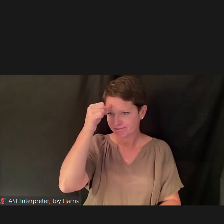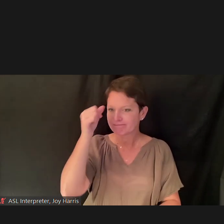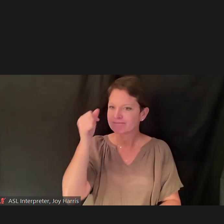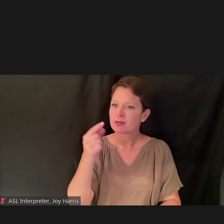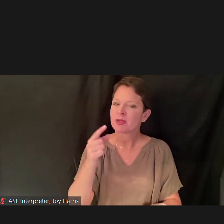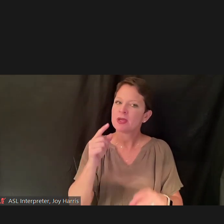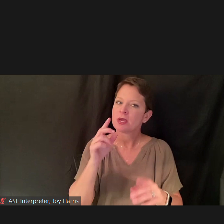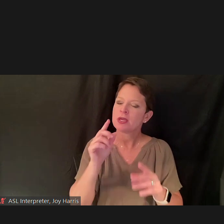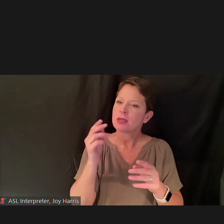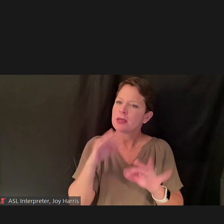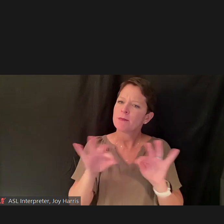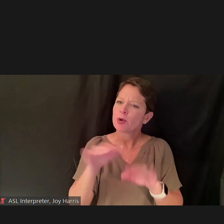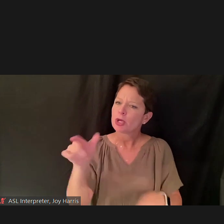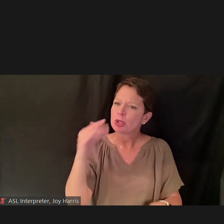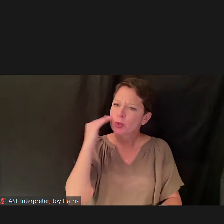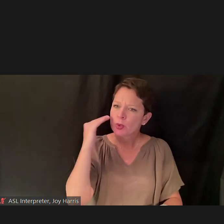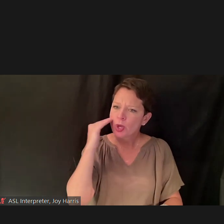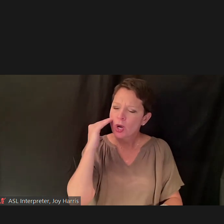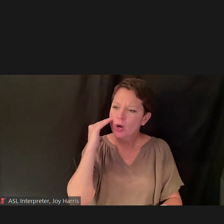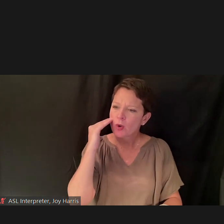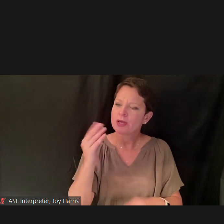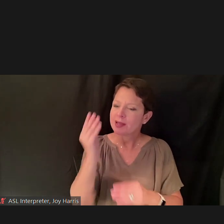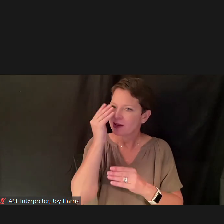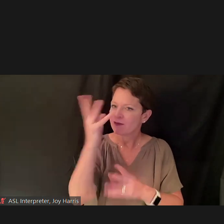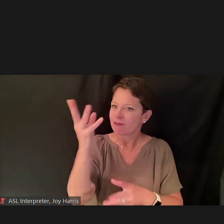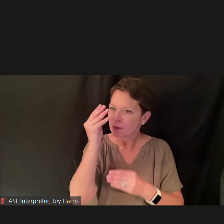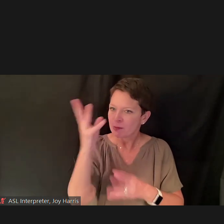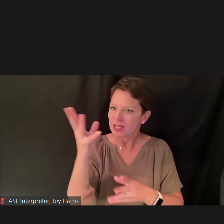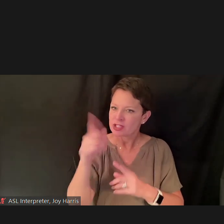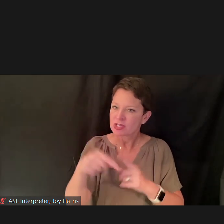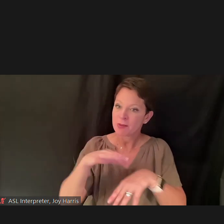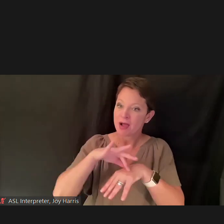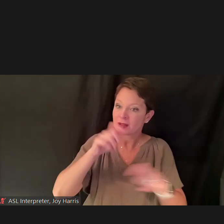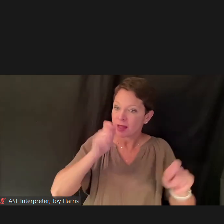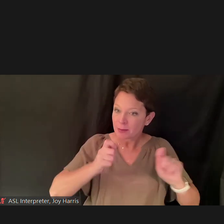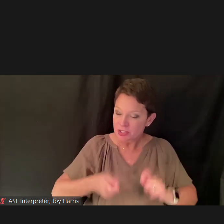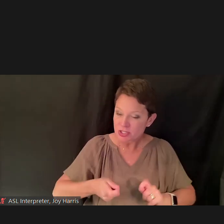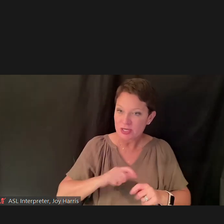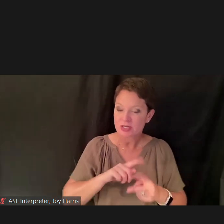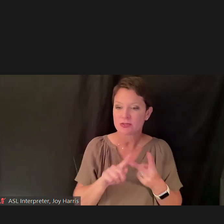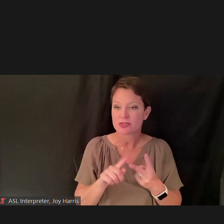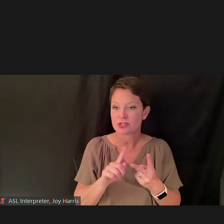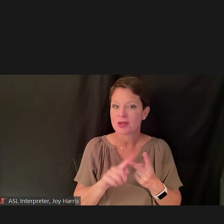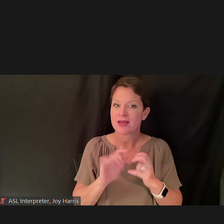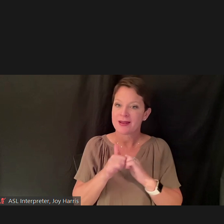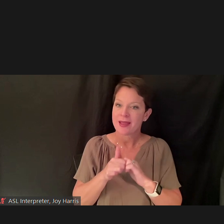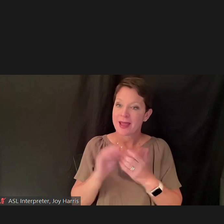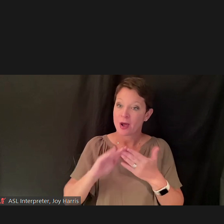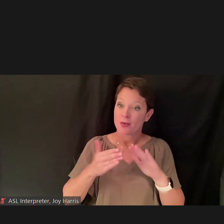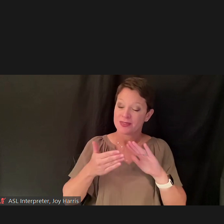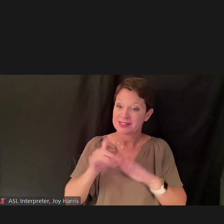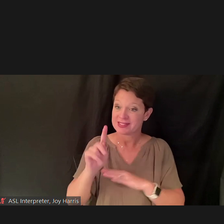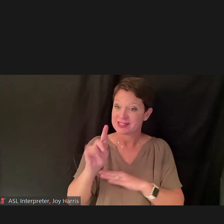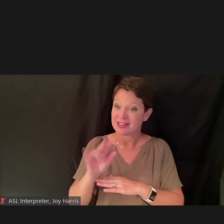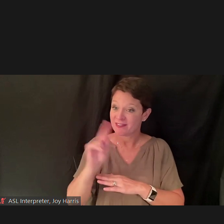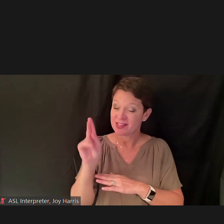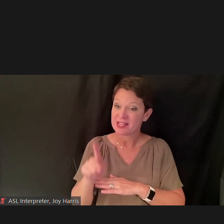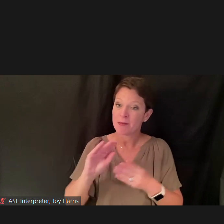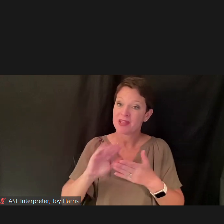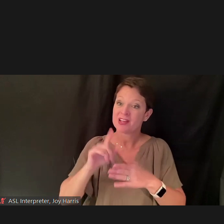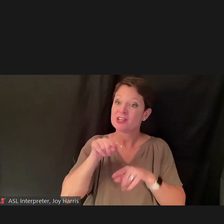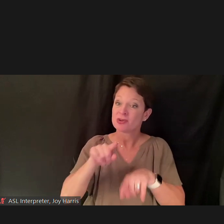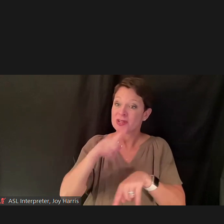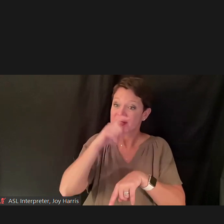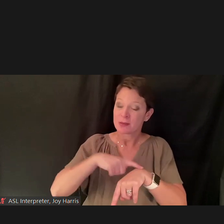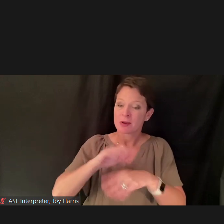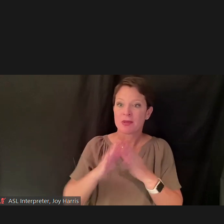Estos números pueden ser difíciles de recordar, pero es importante que se comparta la información sobre